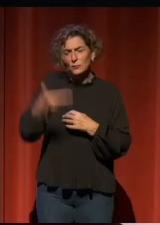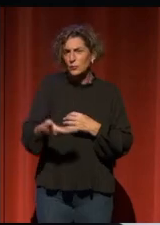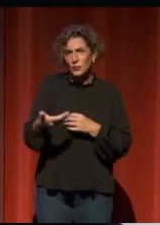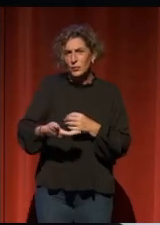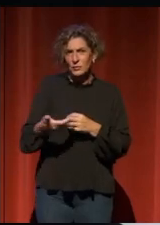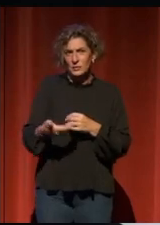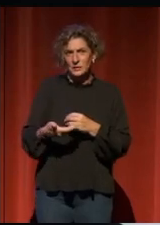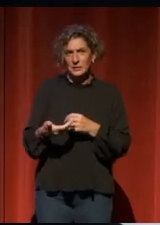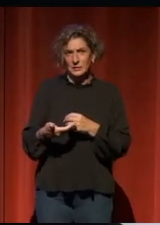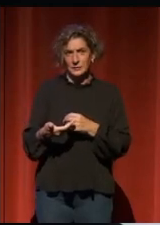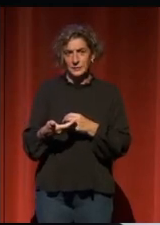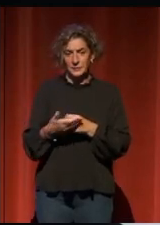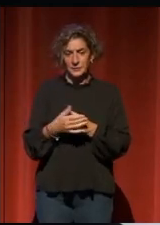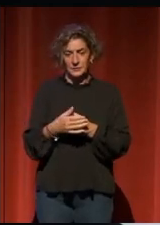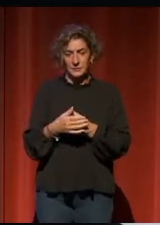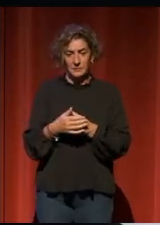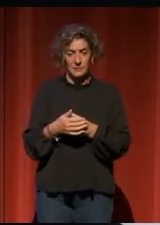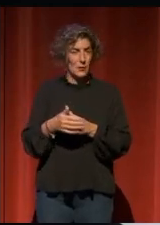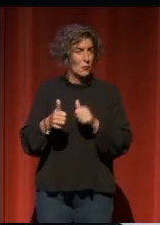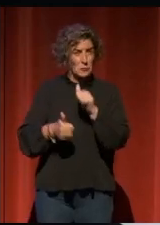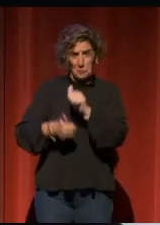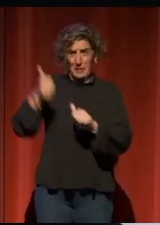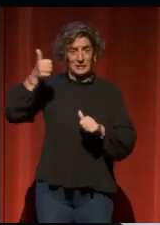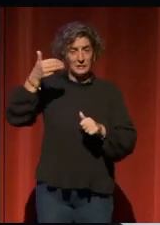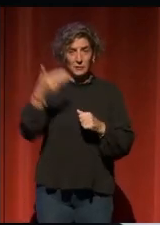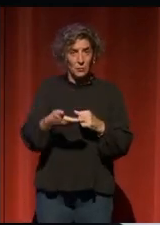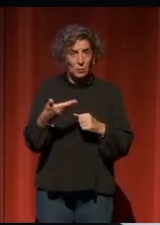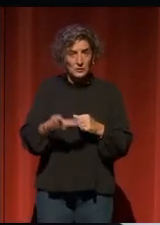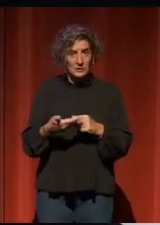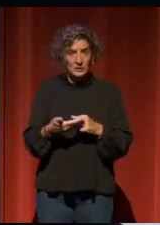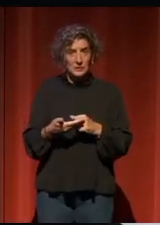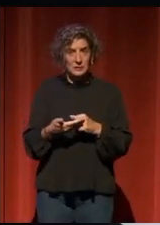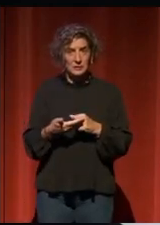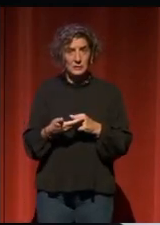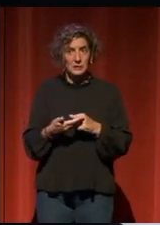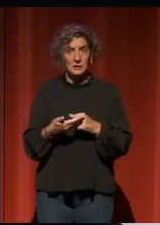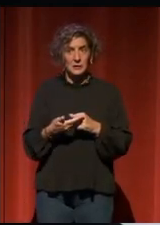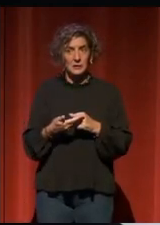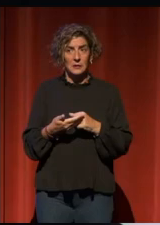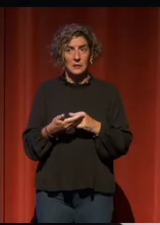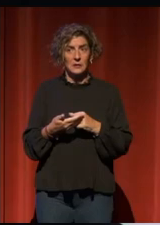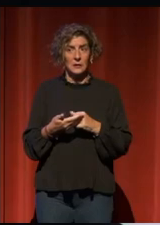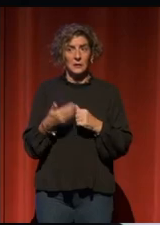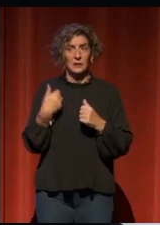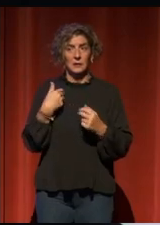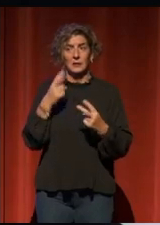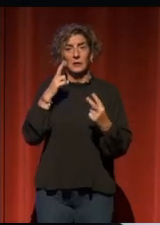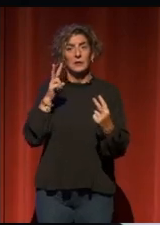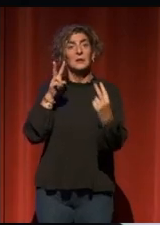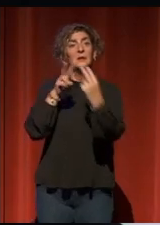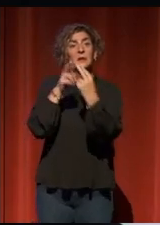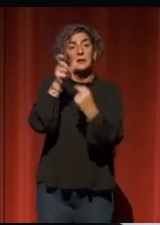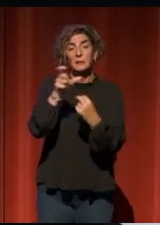los auténticamente importantes, no los había tenido con los vivos.